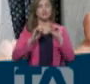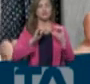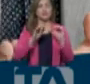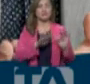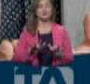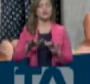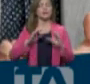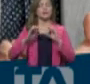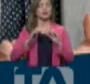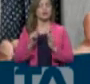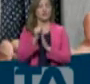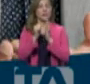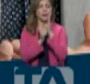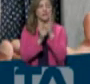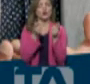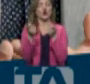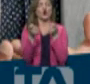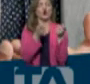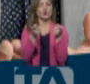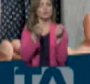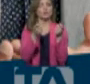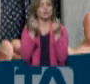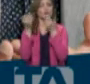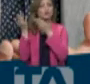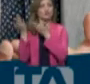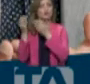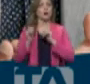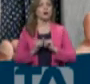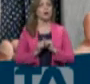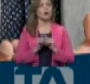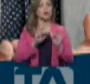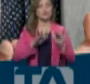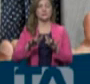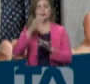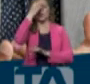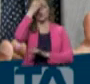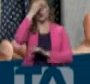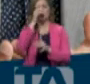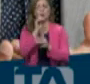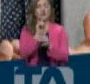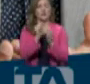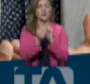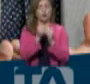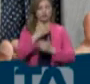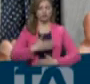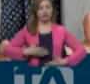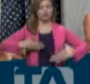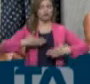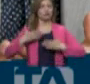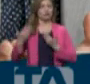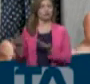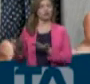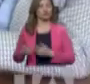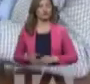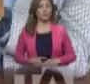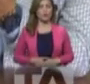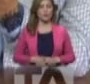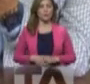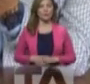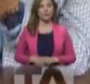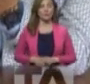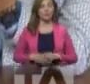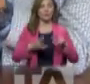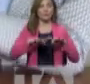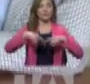Michelena, Agencia Metropolitana de Control, Estefanía Grunauer, y en la Secretaría de Educación, Recreación y Deporte, Alexandra Naranjo. Para